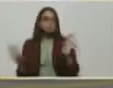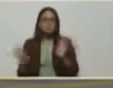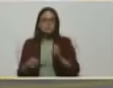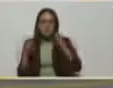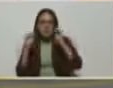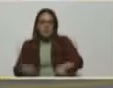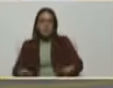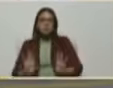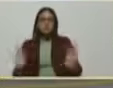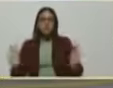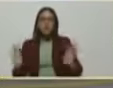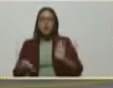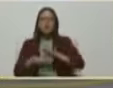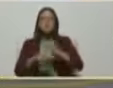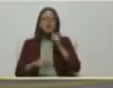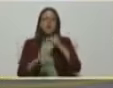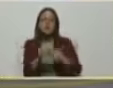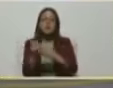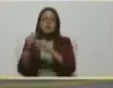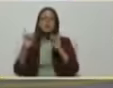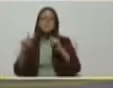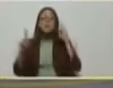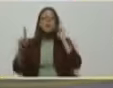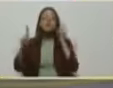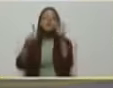porque iba el mito Bolívar al frente.